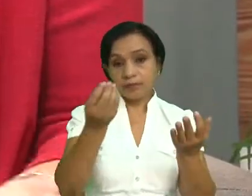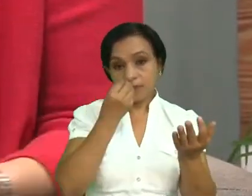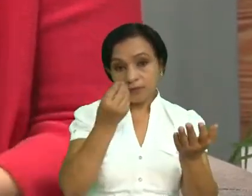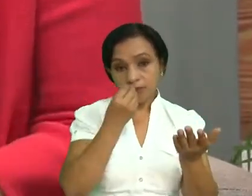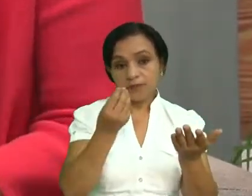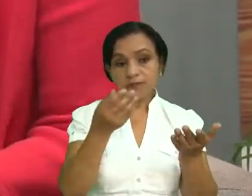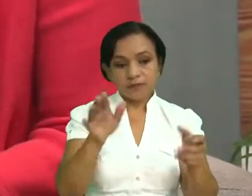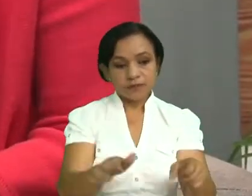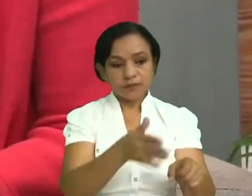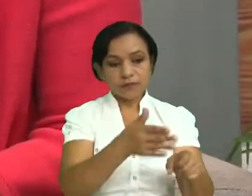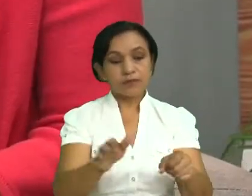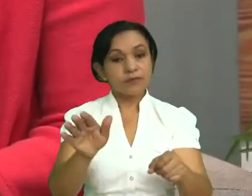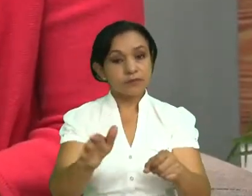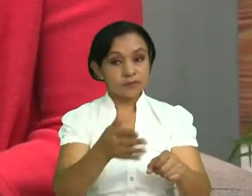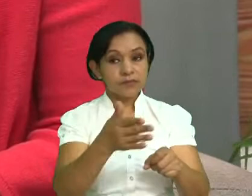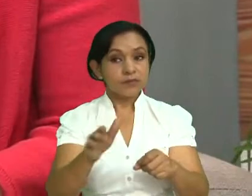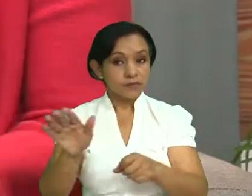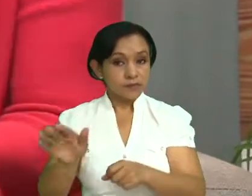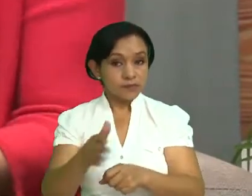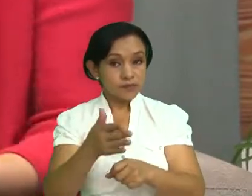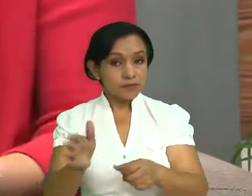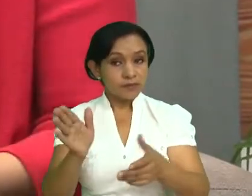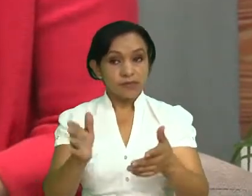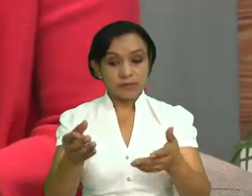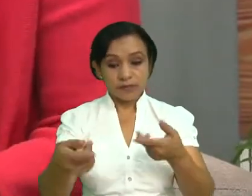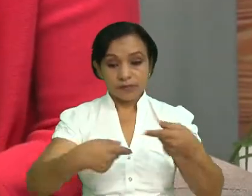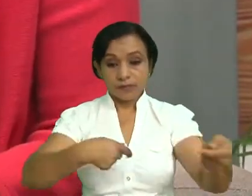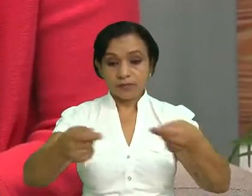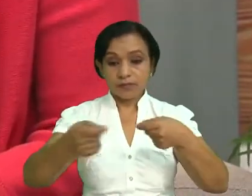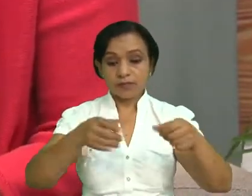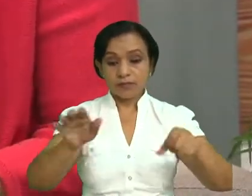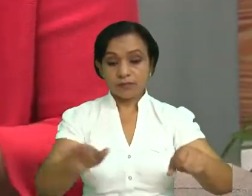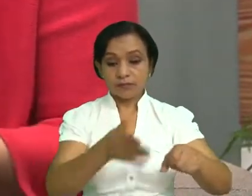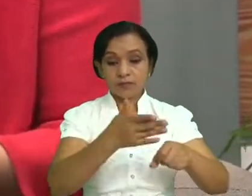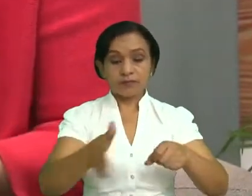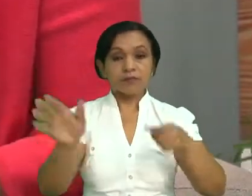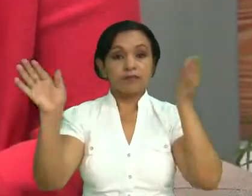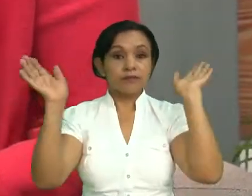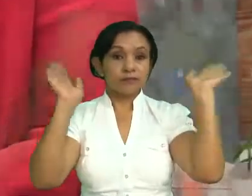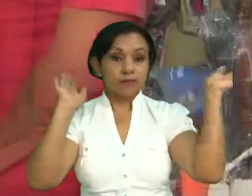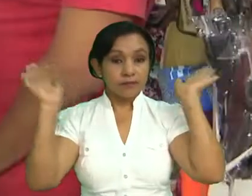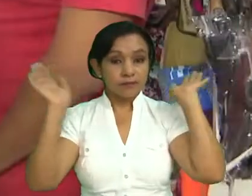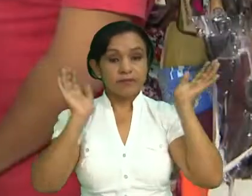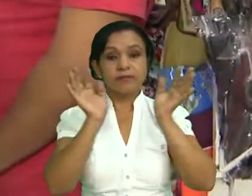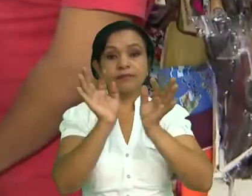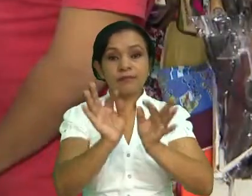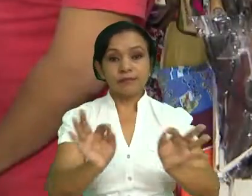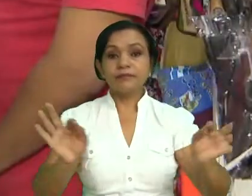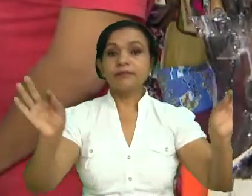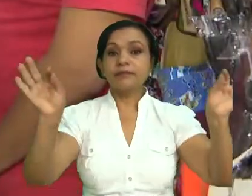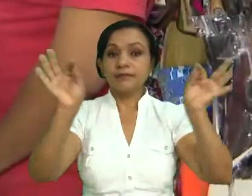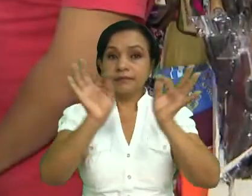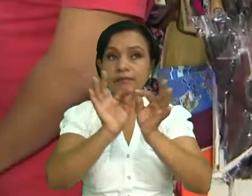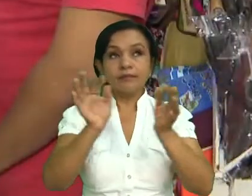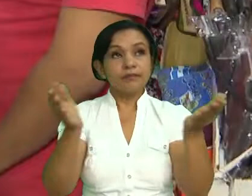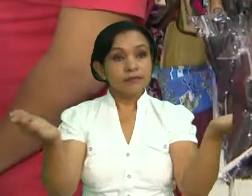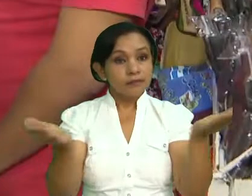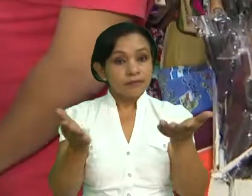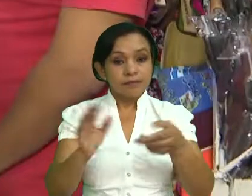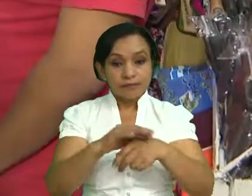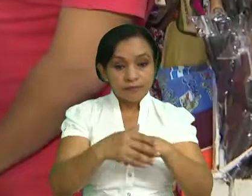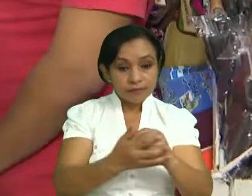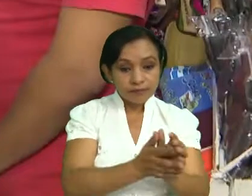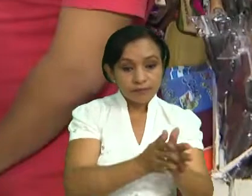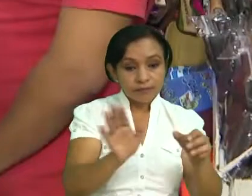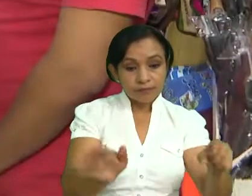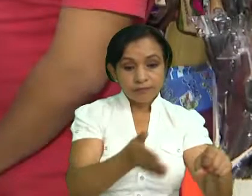caso que tienen comidería en los mercados. Claro. Es muy importante saber la manipulación adecuada de